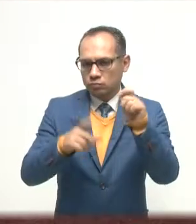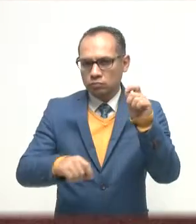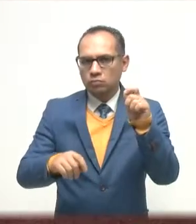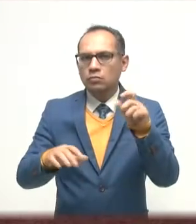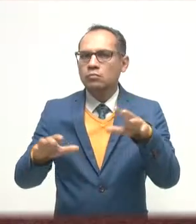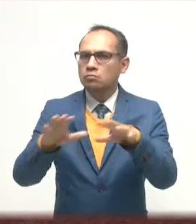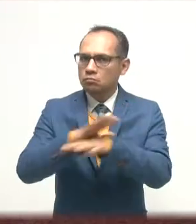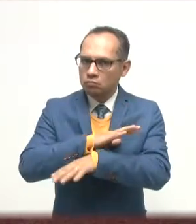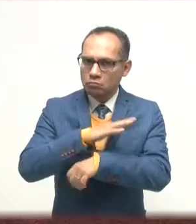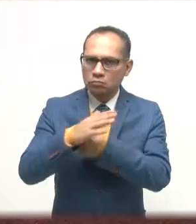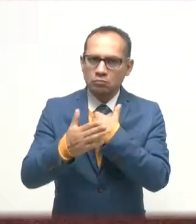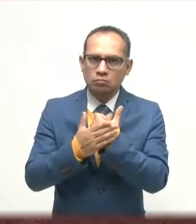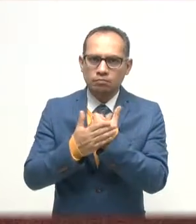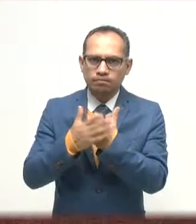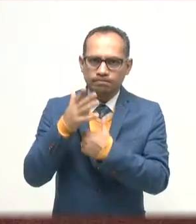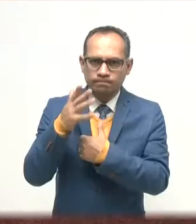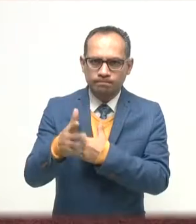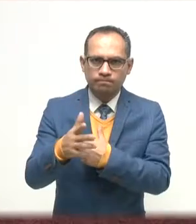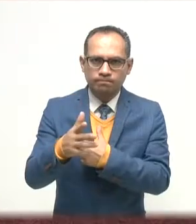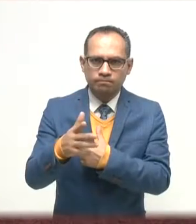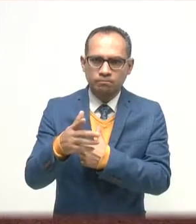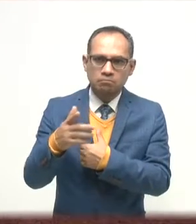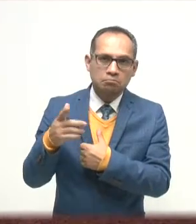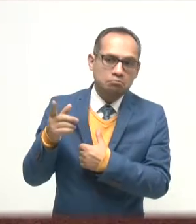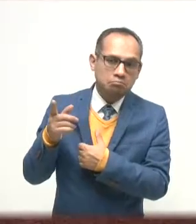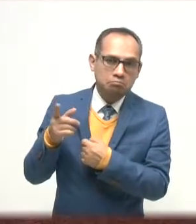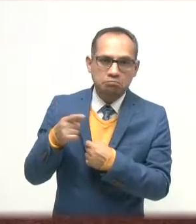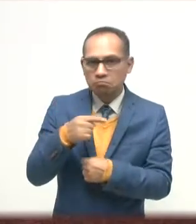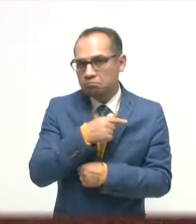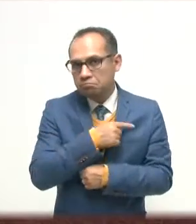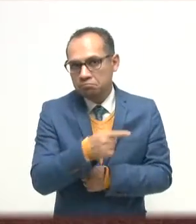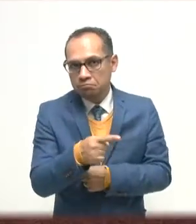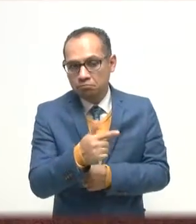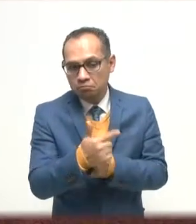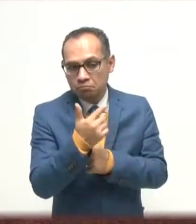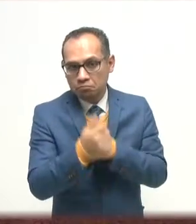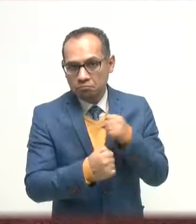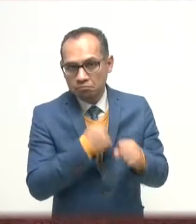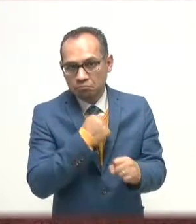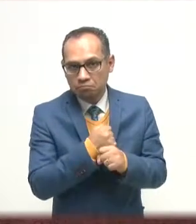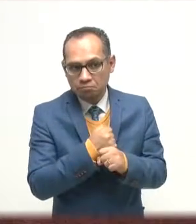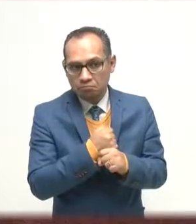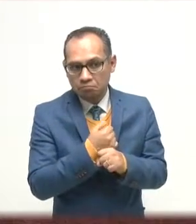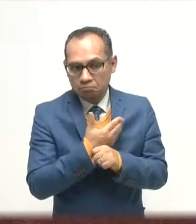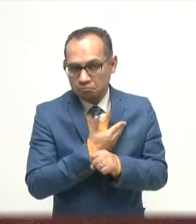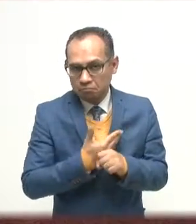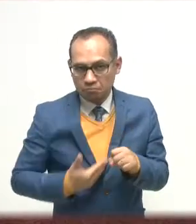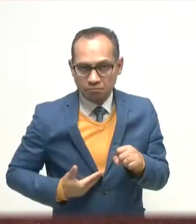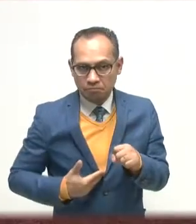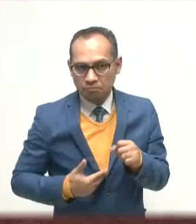desaprovecharon 12 años entonces yo pido no